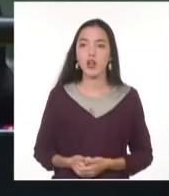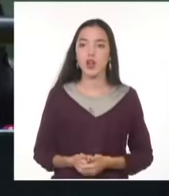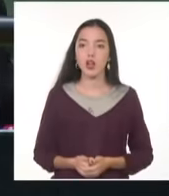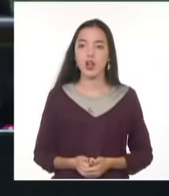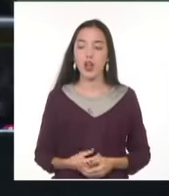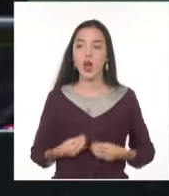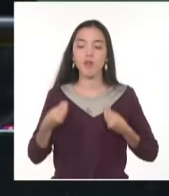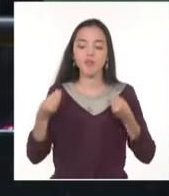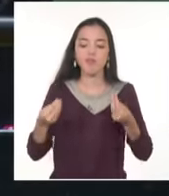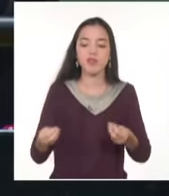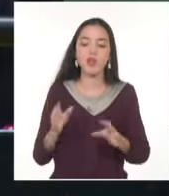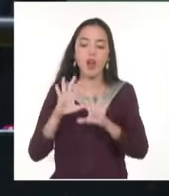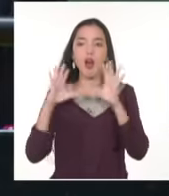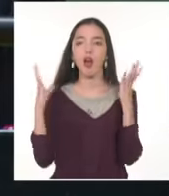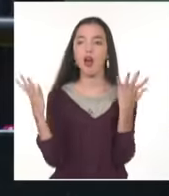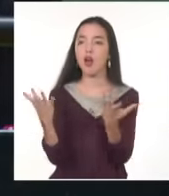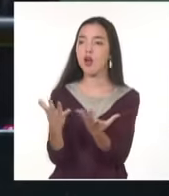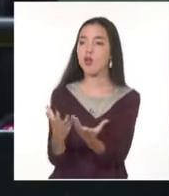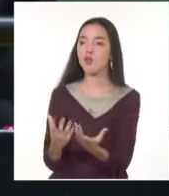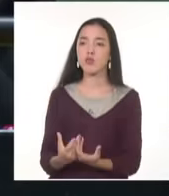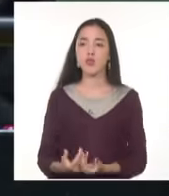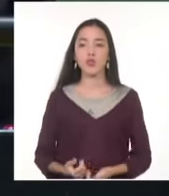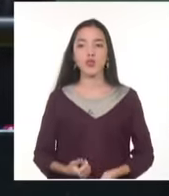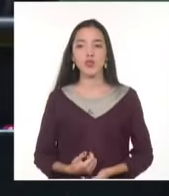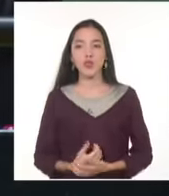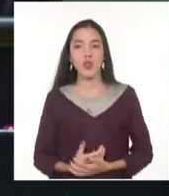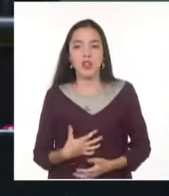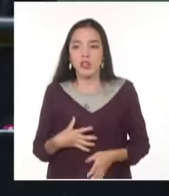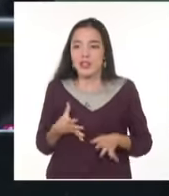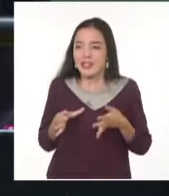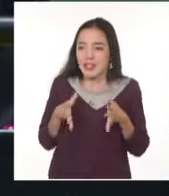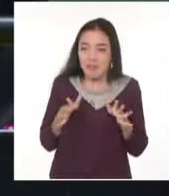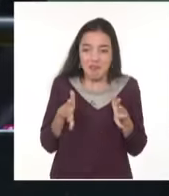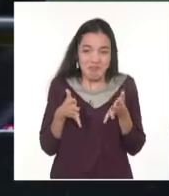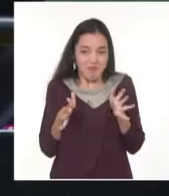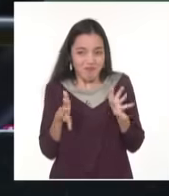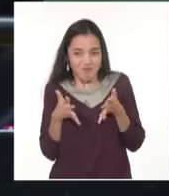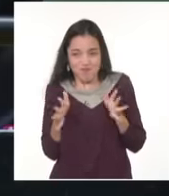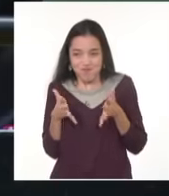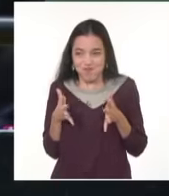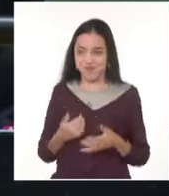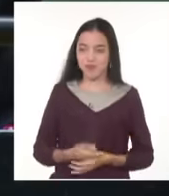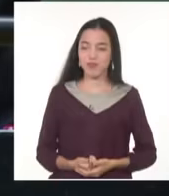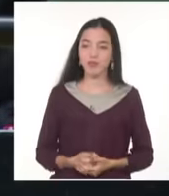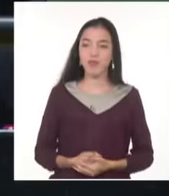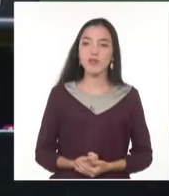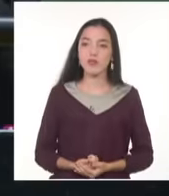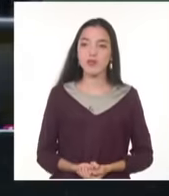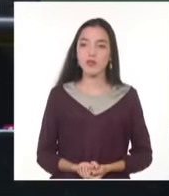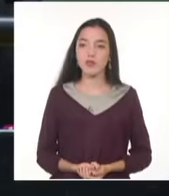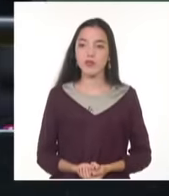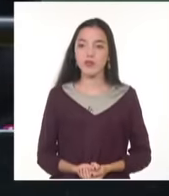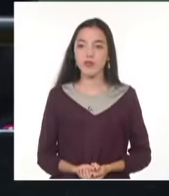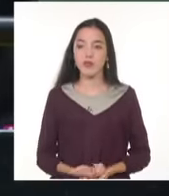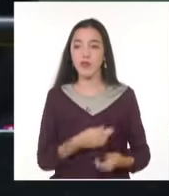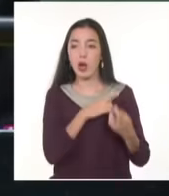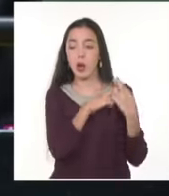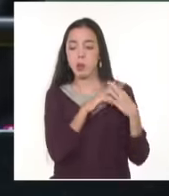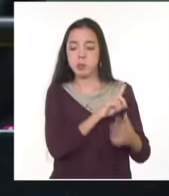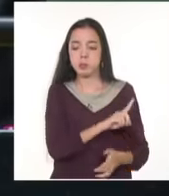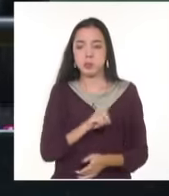inminente de una conflagración de grandes proporciones. La irresponsable